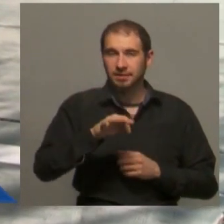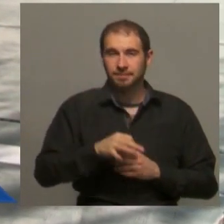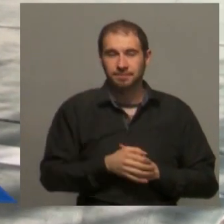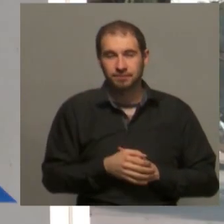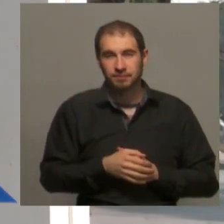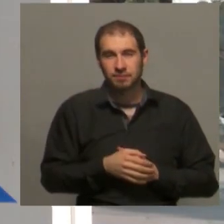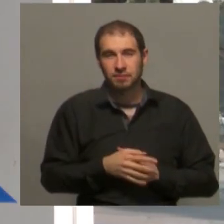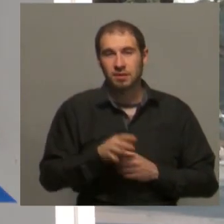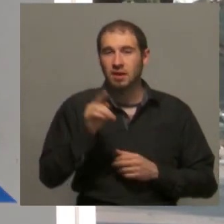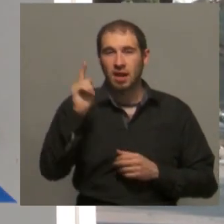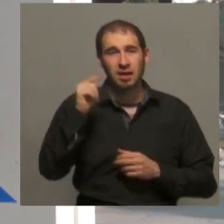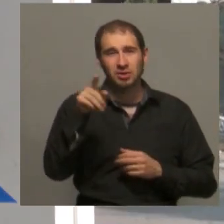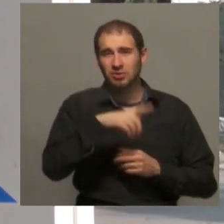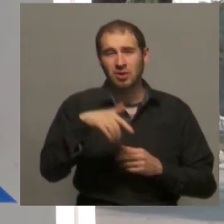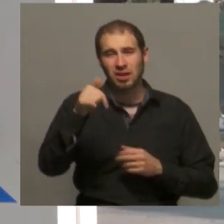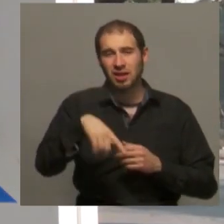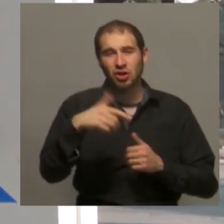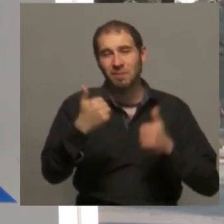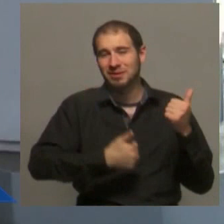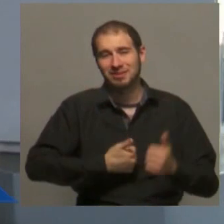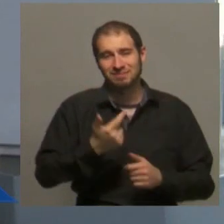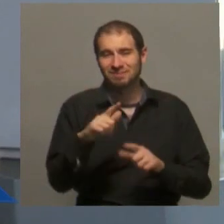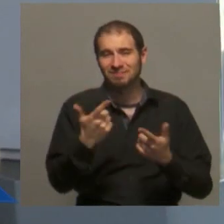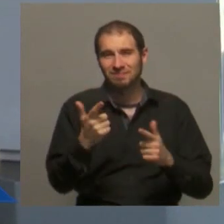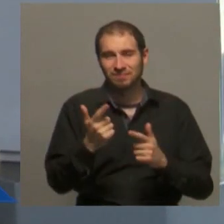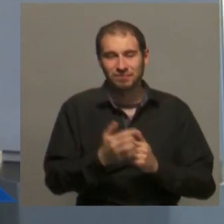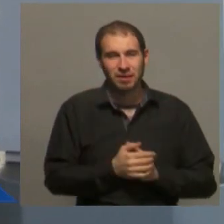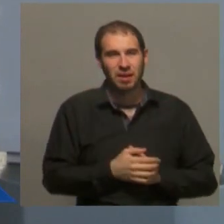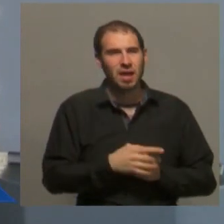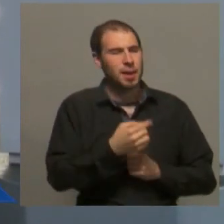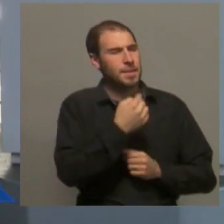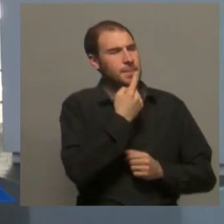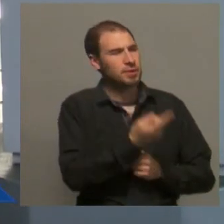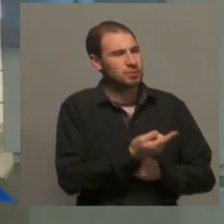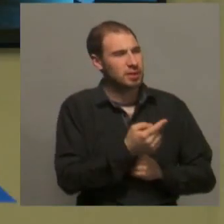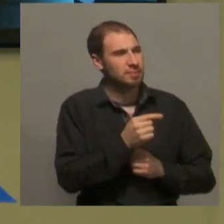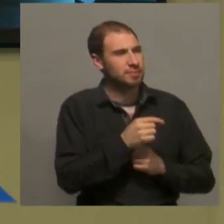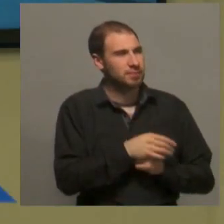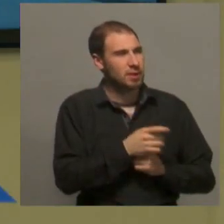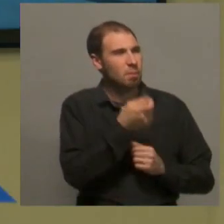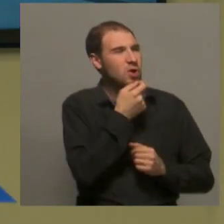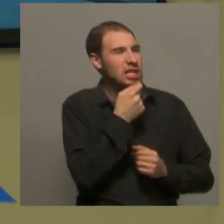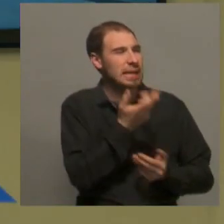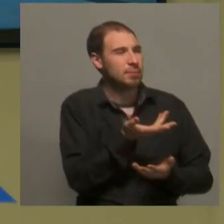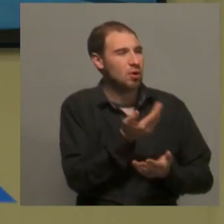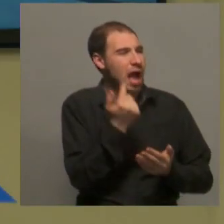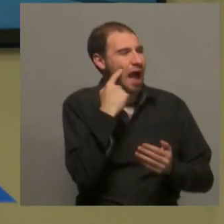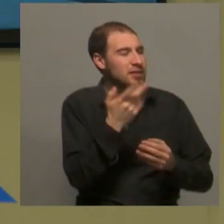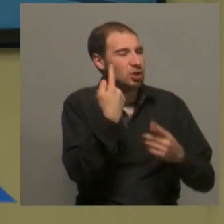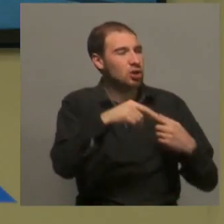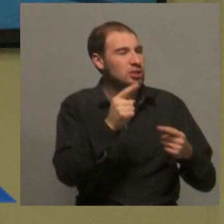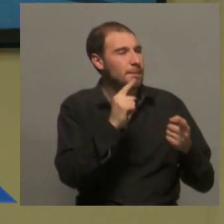en donde cada vez estamos más lejos de poder ser competitivos. Uh-huh. Yanisoto, ¿podríamos ejemplificar en qué